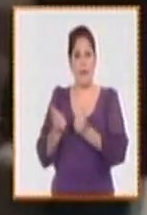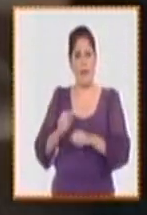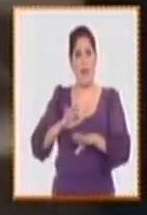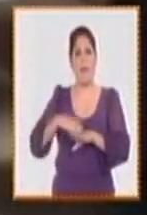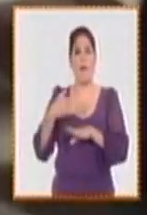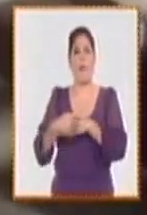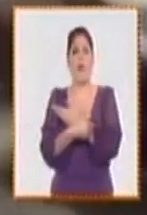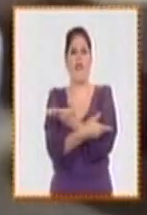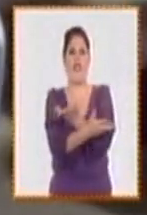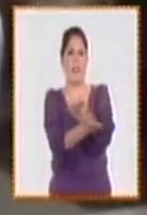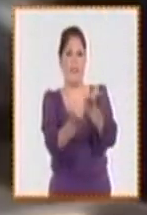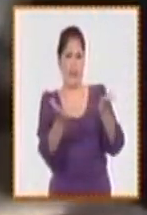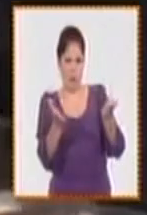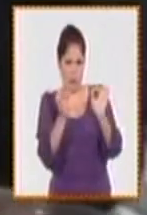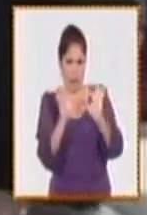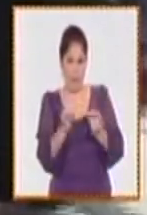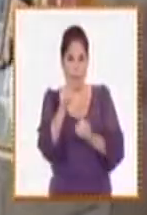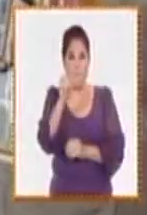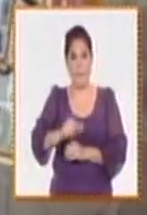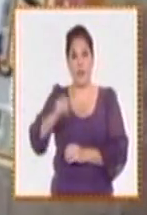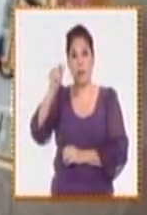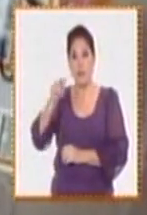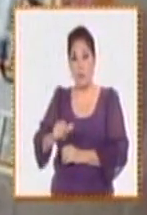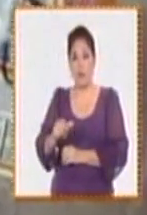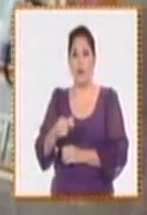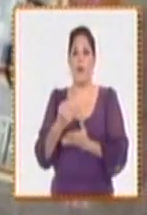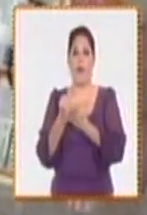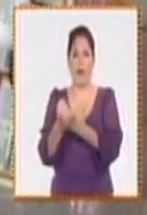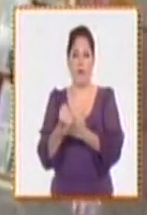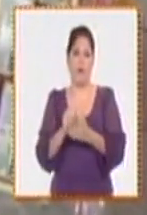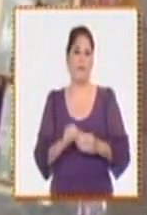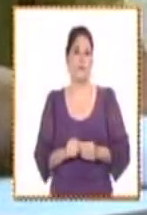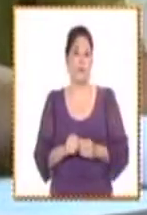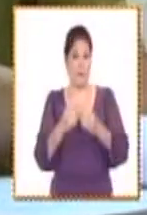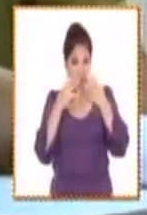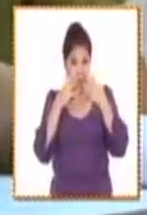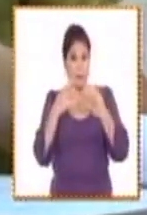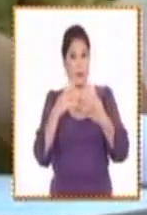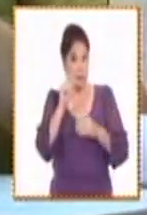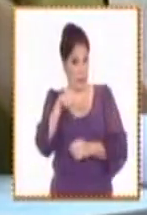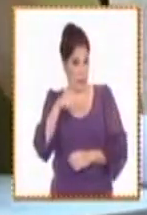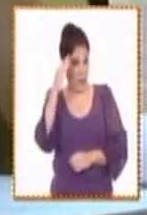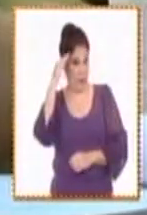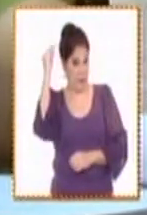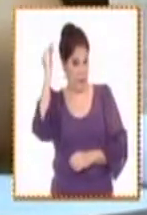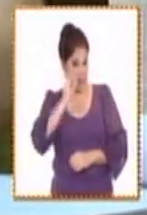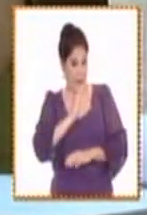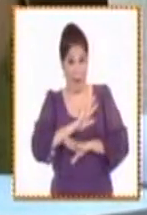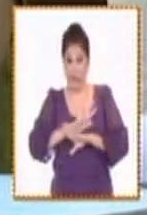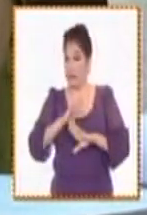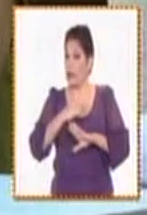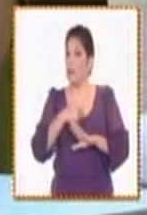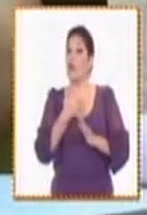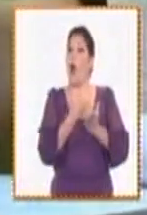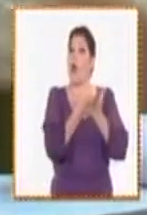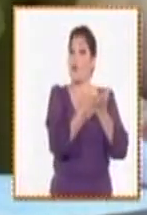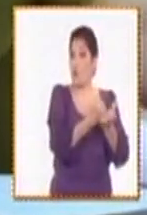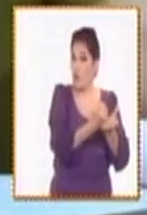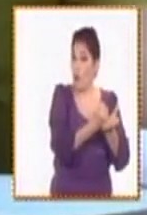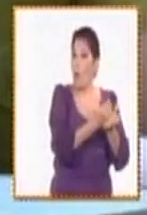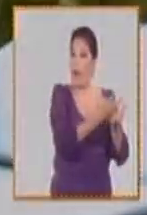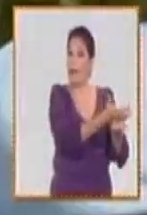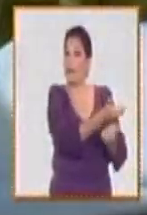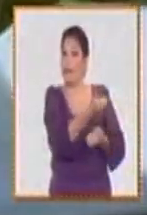posteriormente distribuida por personas prestanombres. Y es importante que las personas conozcan que una vez que están ofreciendo sus datos